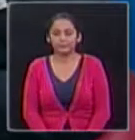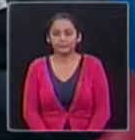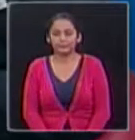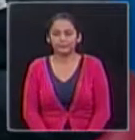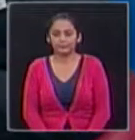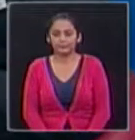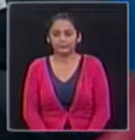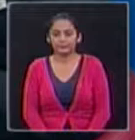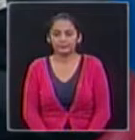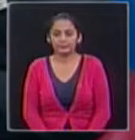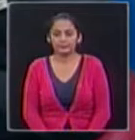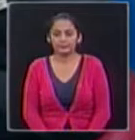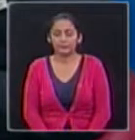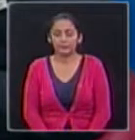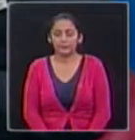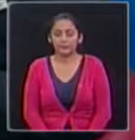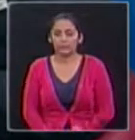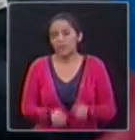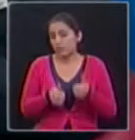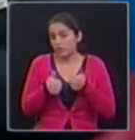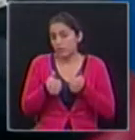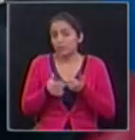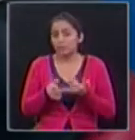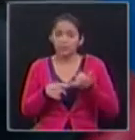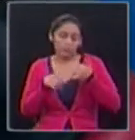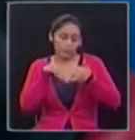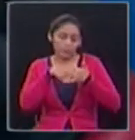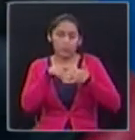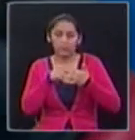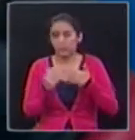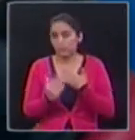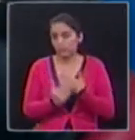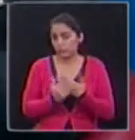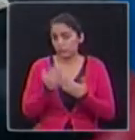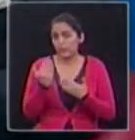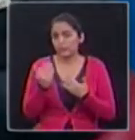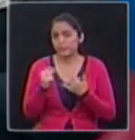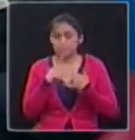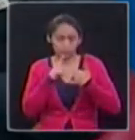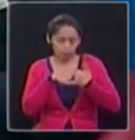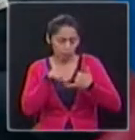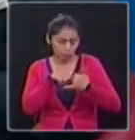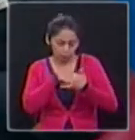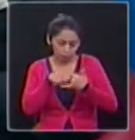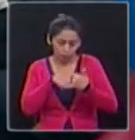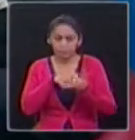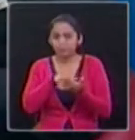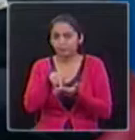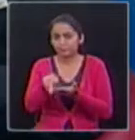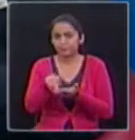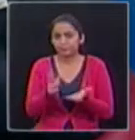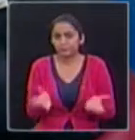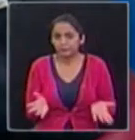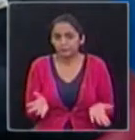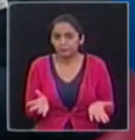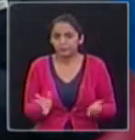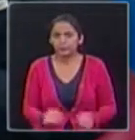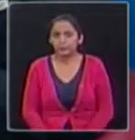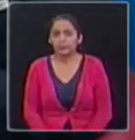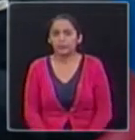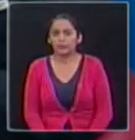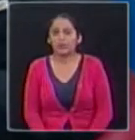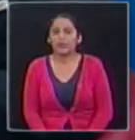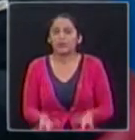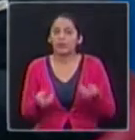una muy buena medida que inclusive en el mediano plazo puedan obtener inclusive los usuarios de dinero electrónico crédito,